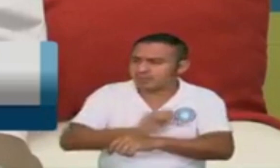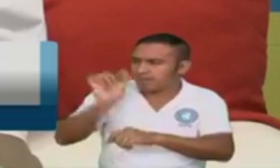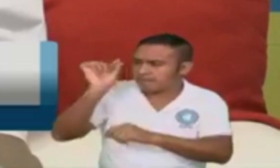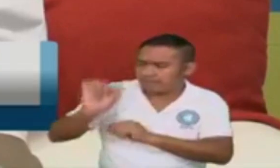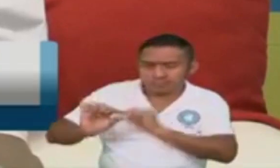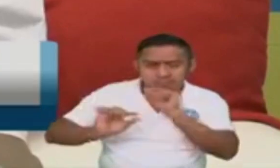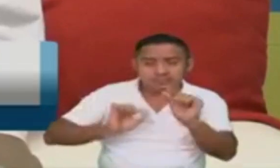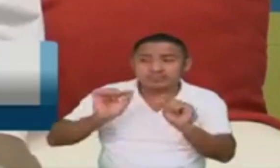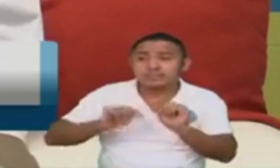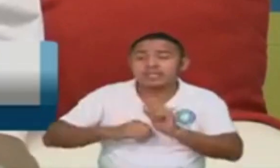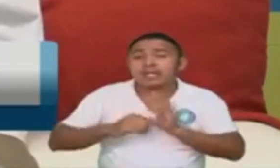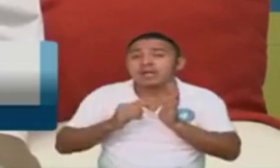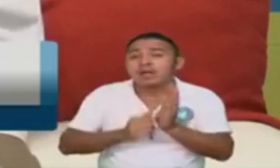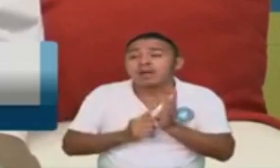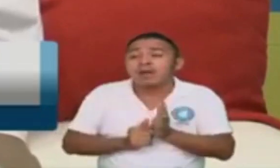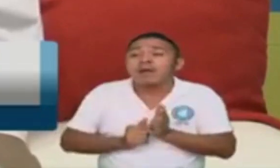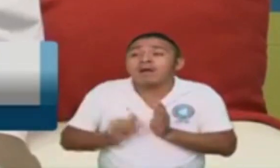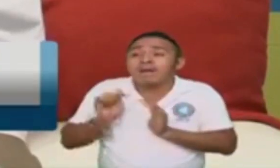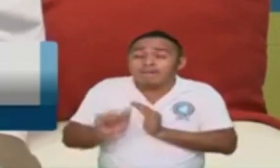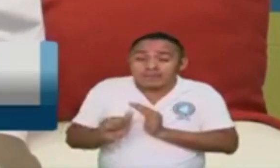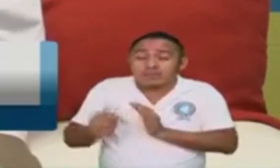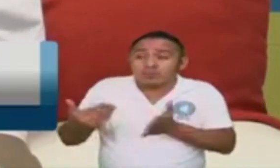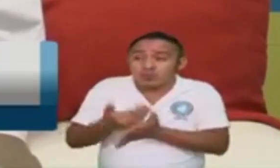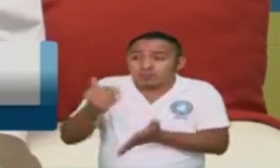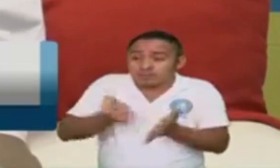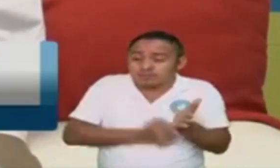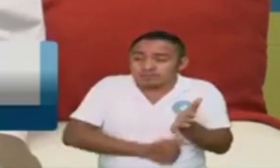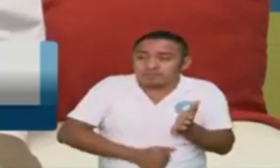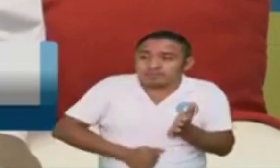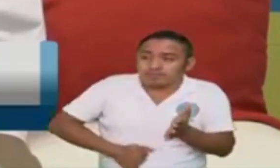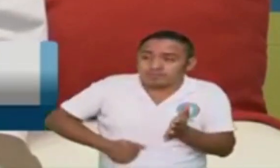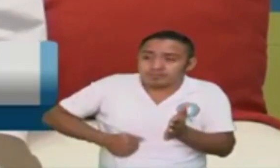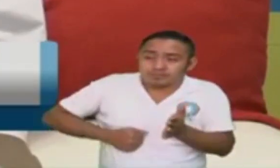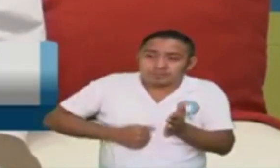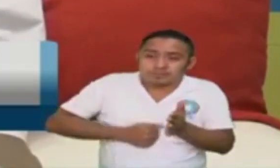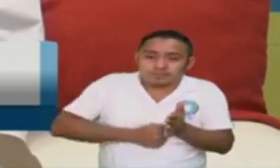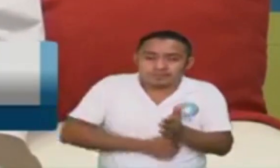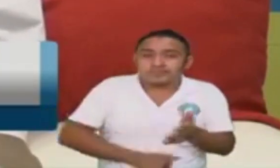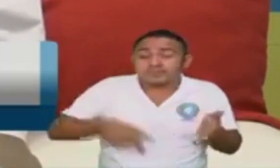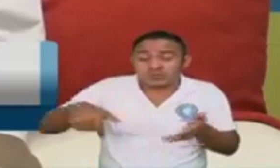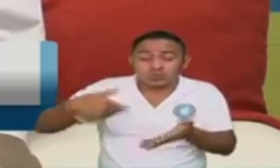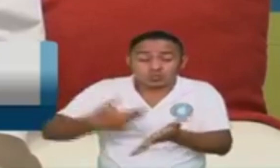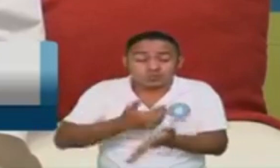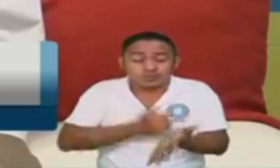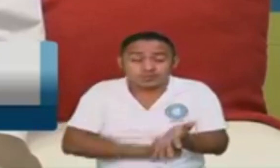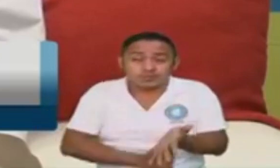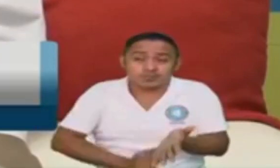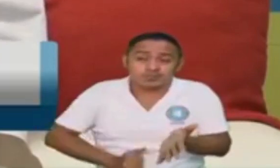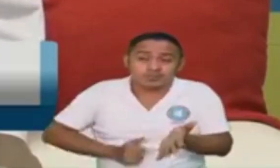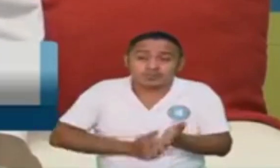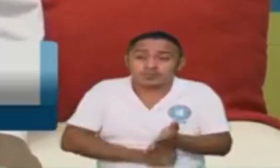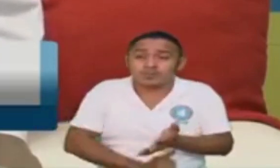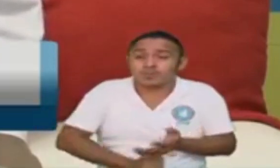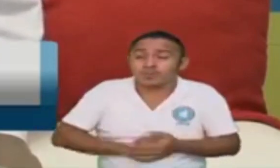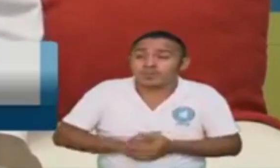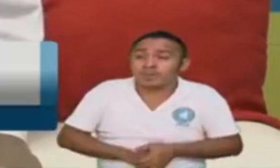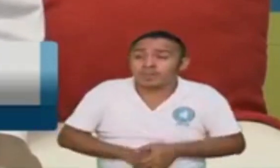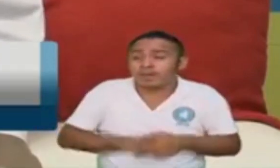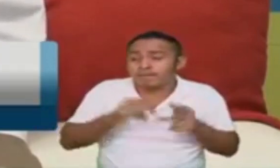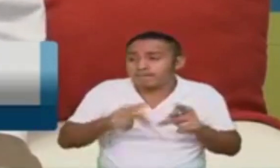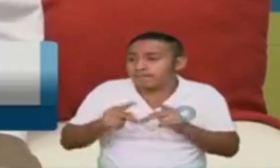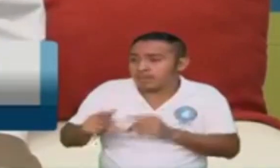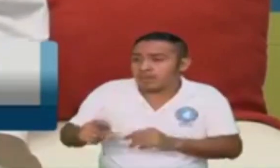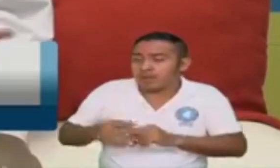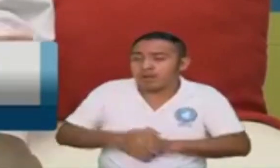muy desconocida. Por ejemplo, con la popularidad del ultrasonido, ¿verdad? Con la popularidad del ultrasonido, entonces toda persona